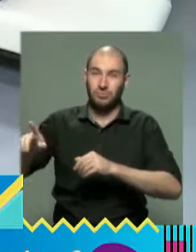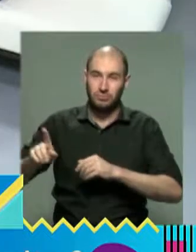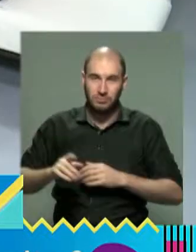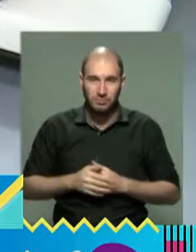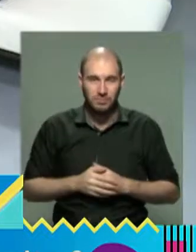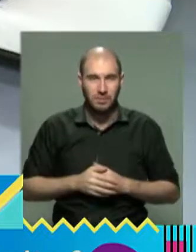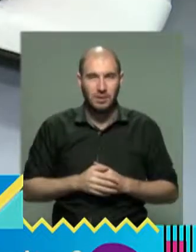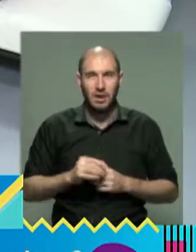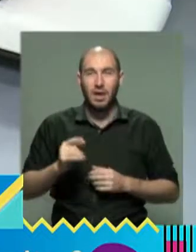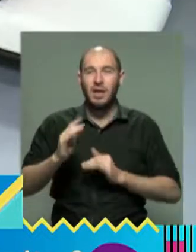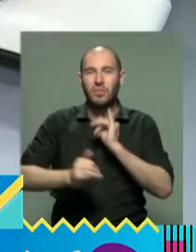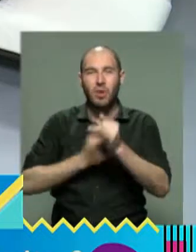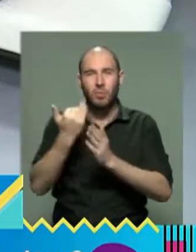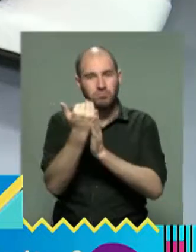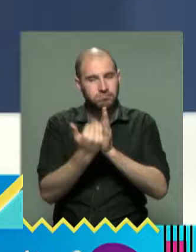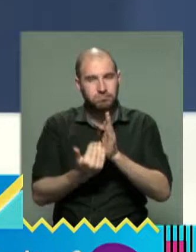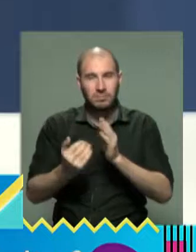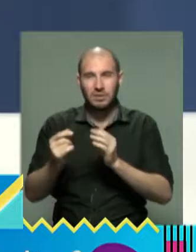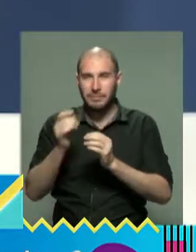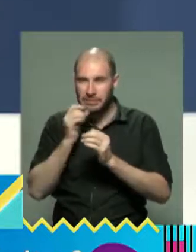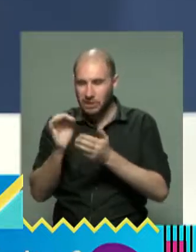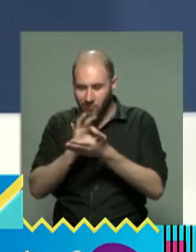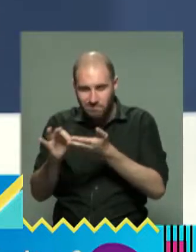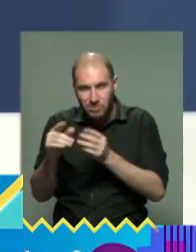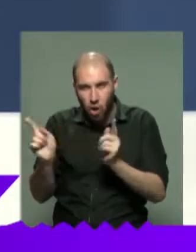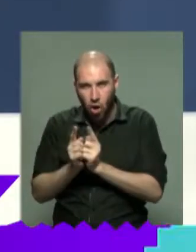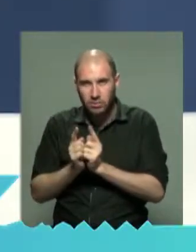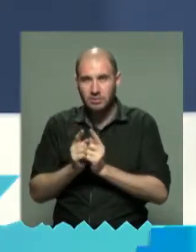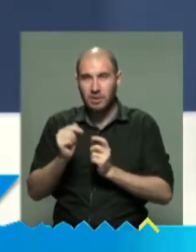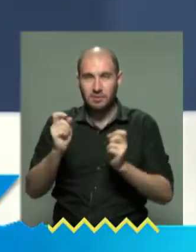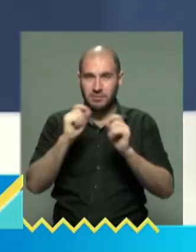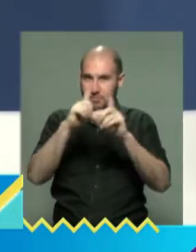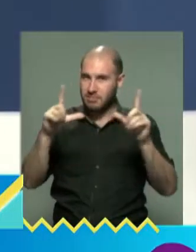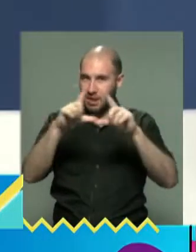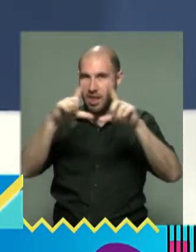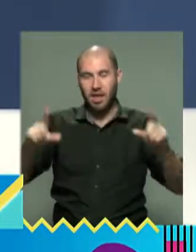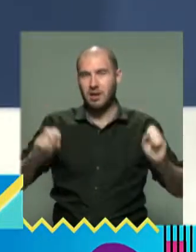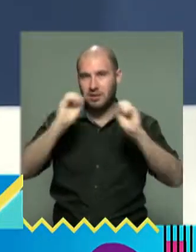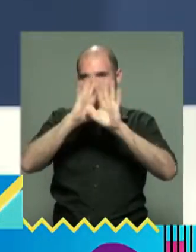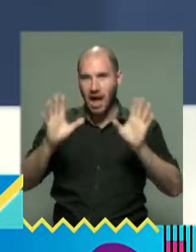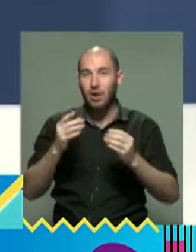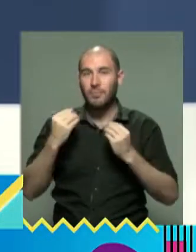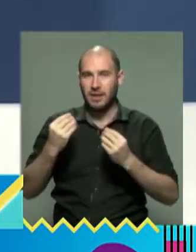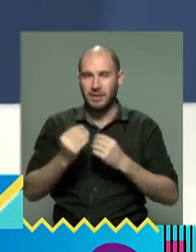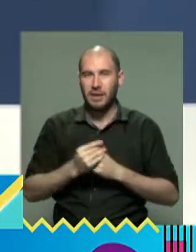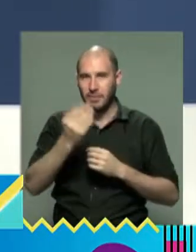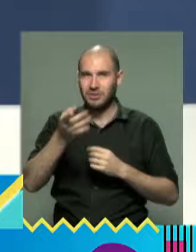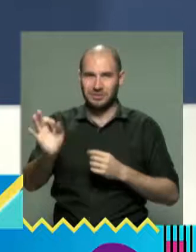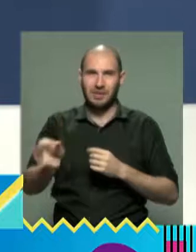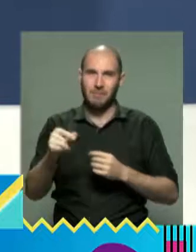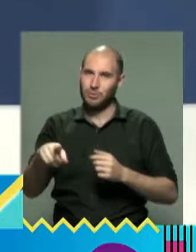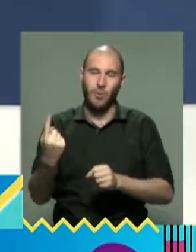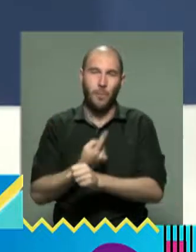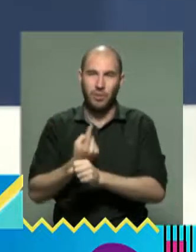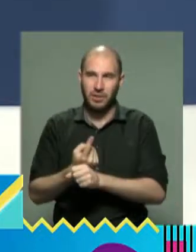empresa? te dicen las cuestiones que... La letra de las que- chica. No, acá está bien grande, Claro. justamente grande para que se sepa que no lo tenés que